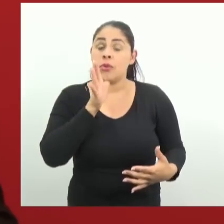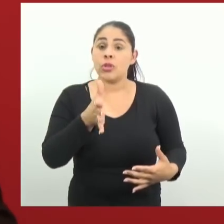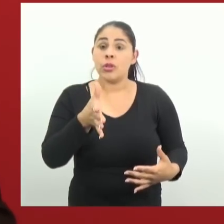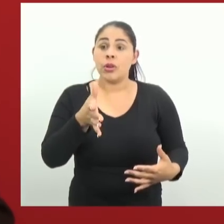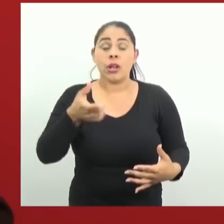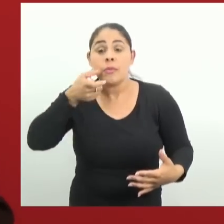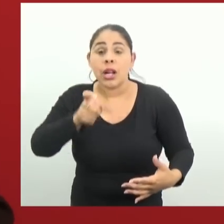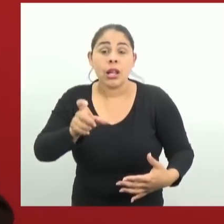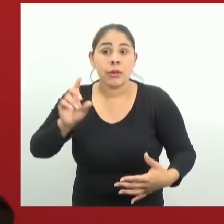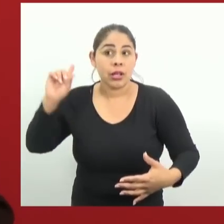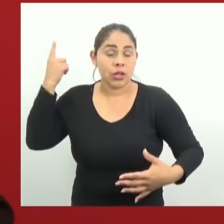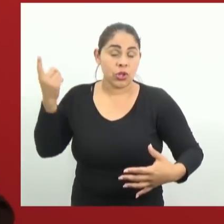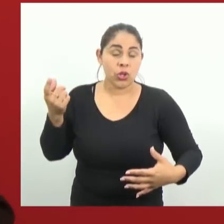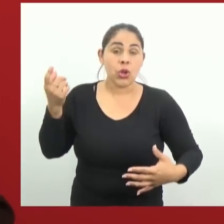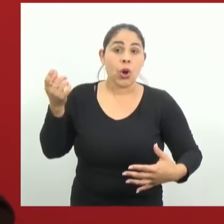y